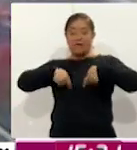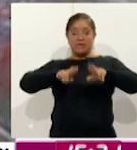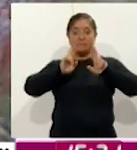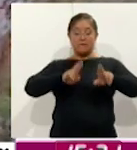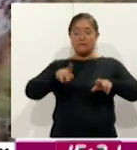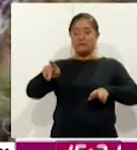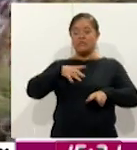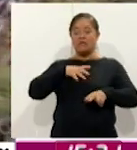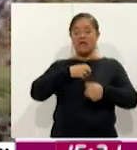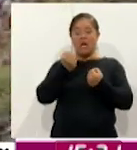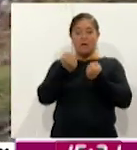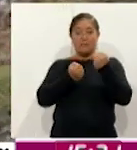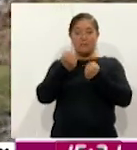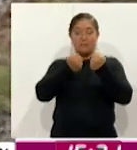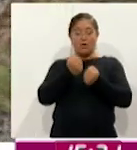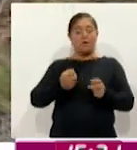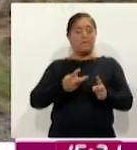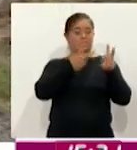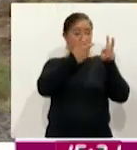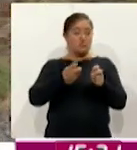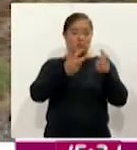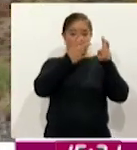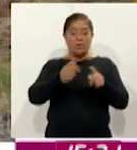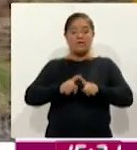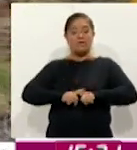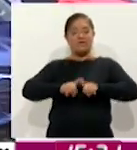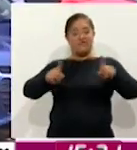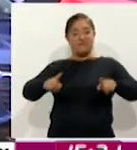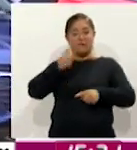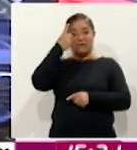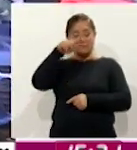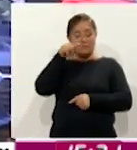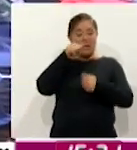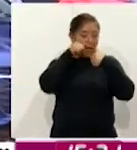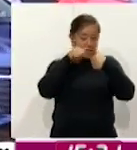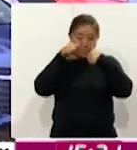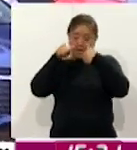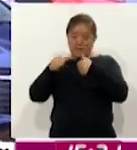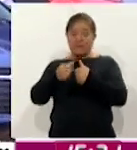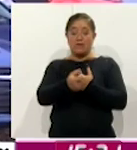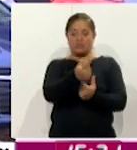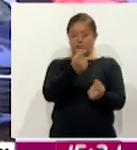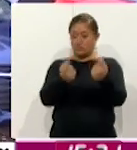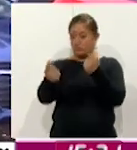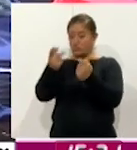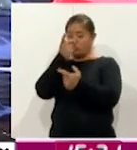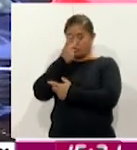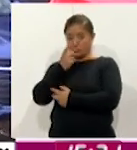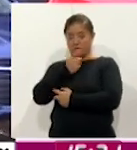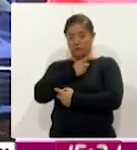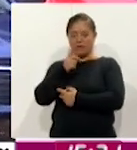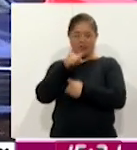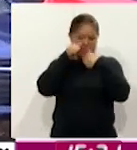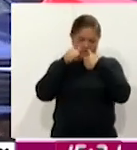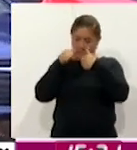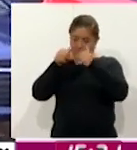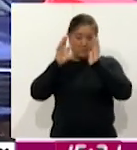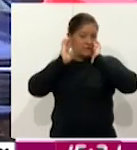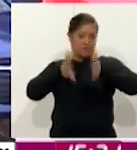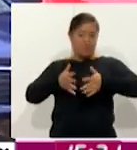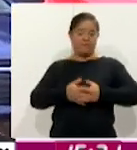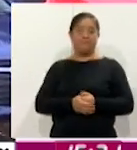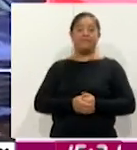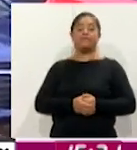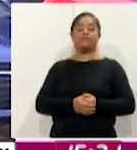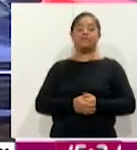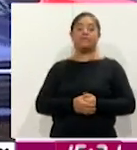de conductores de diversas plataformas. Esto para escuchar algunas inconformidades mismas que fueron atendidas. Los